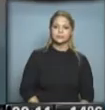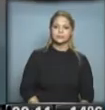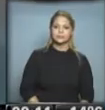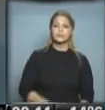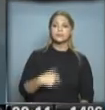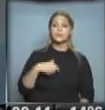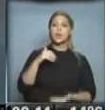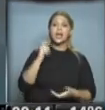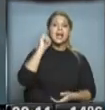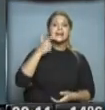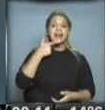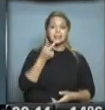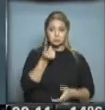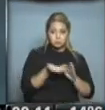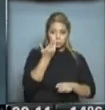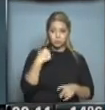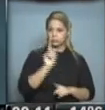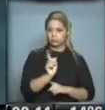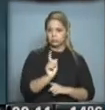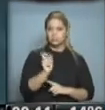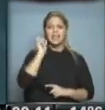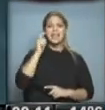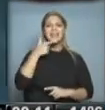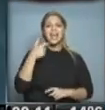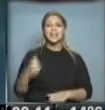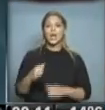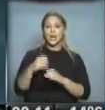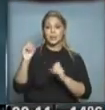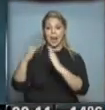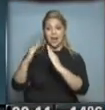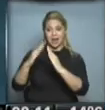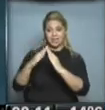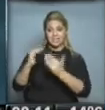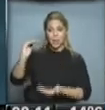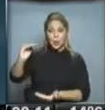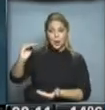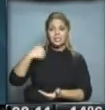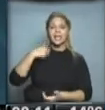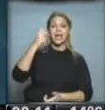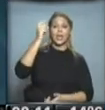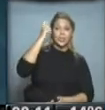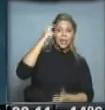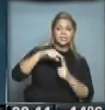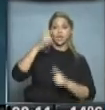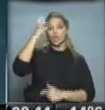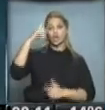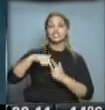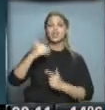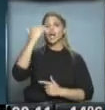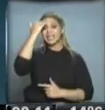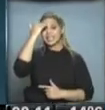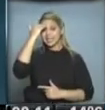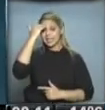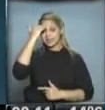y las garrafas no tendrán aumento el gas licuado domiciliario fraccionado en envases de 10 12 y 15 kilos se